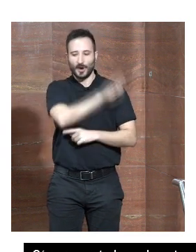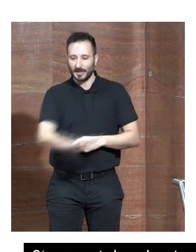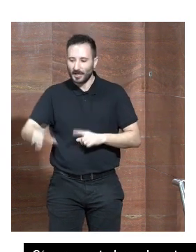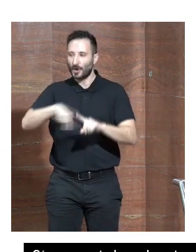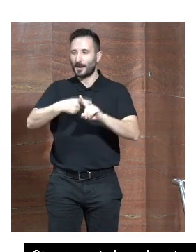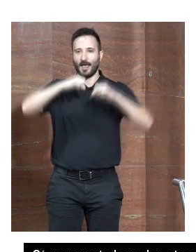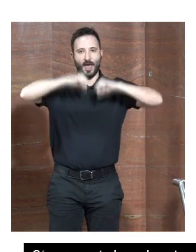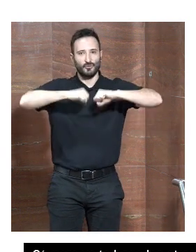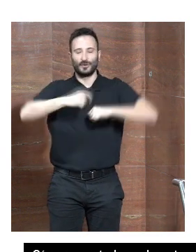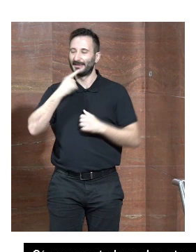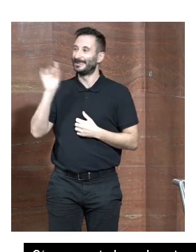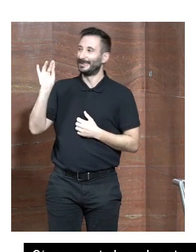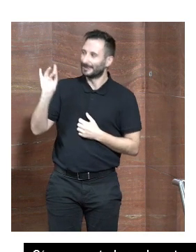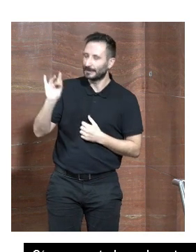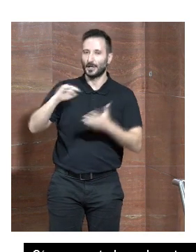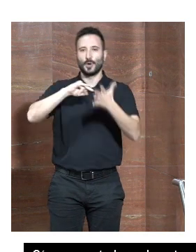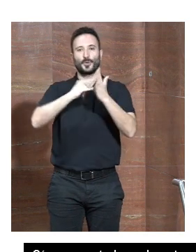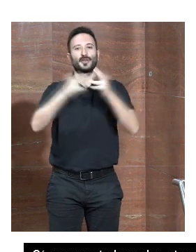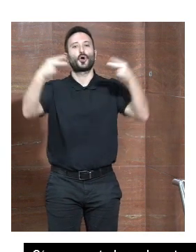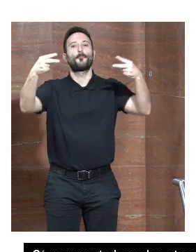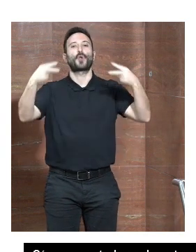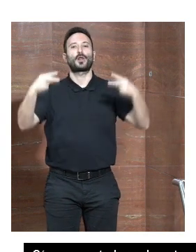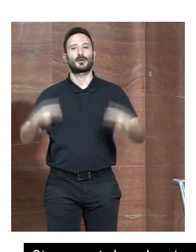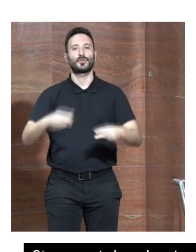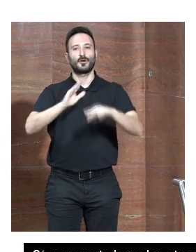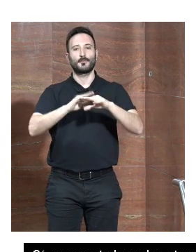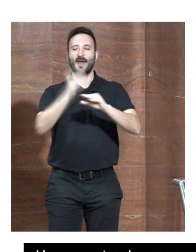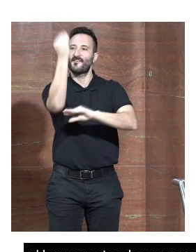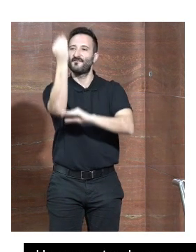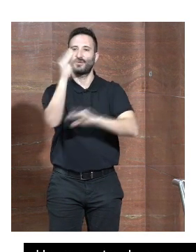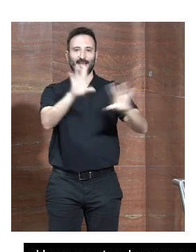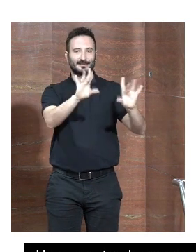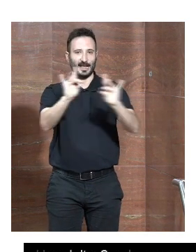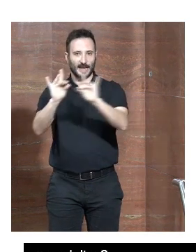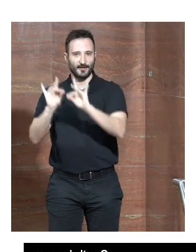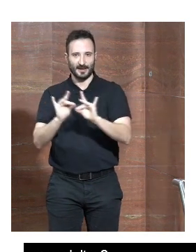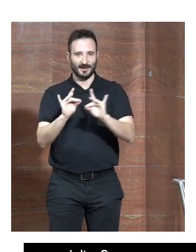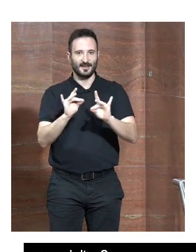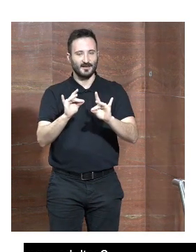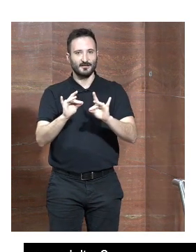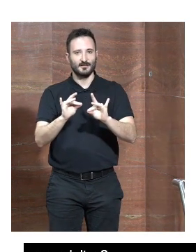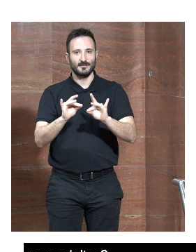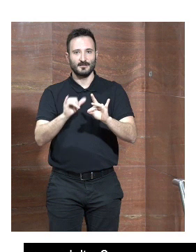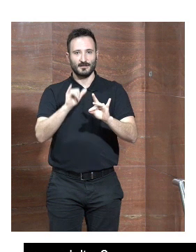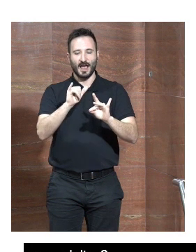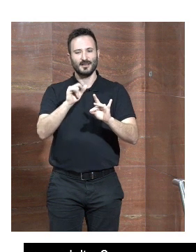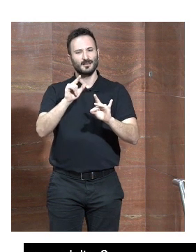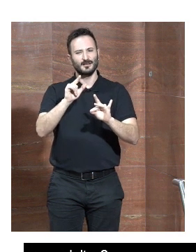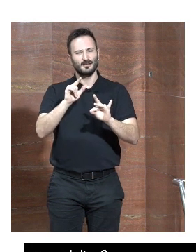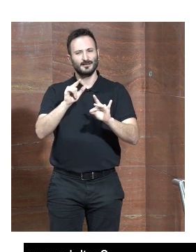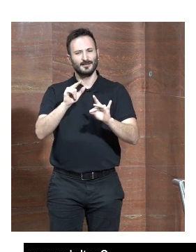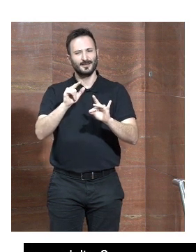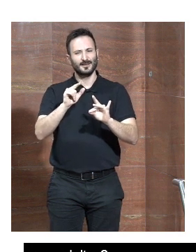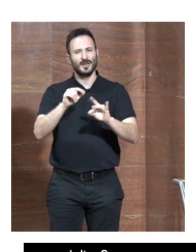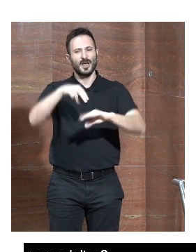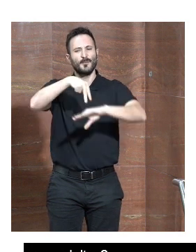adultos? Sí, hay un proyecto de programación con figuras tangibles, figuras físicas, que está Microsoft detrás. También